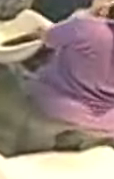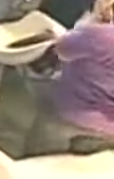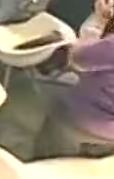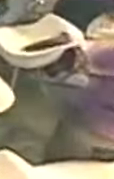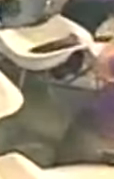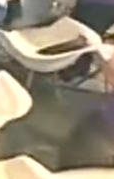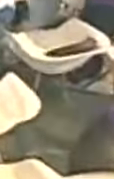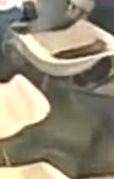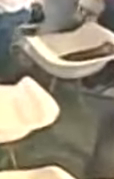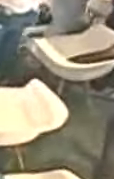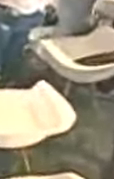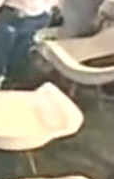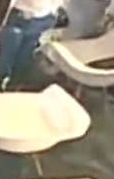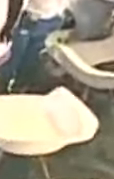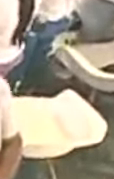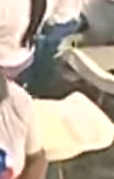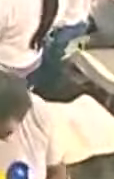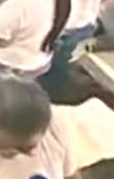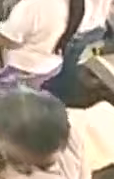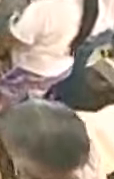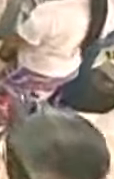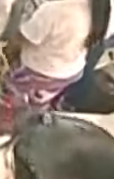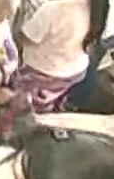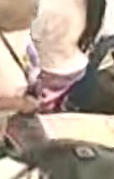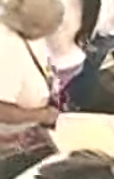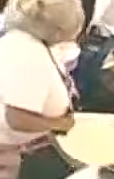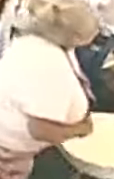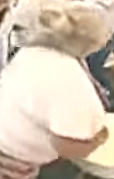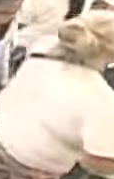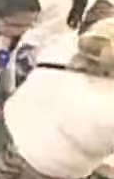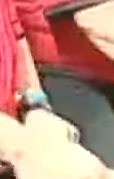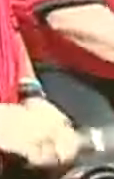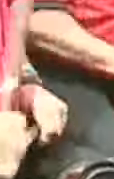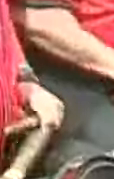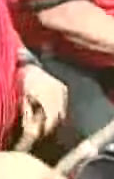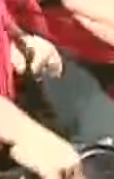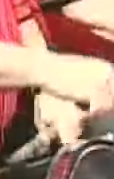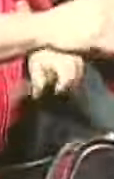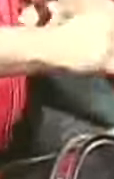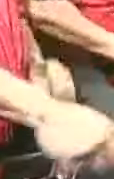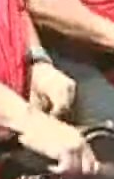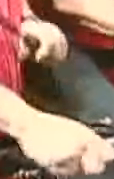Flores bonitas, que si no se cuidan pronto se marchitan.